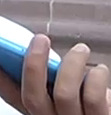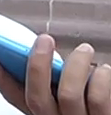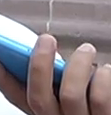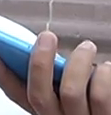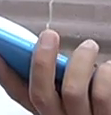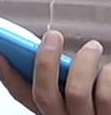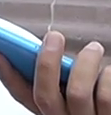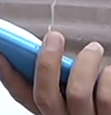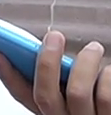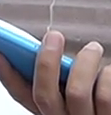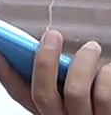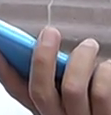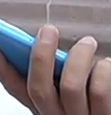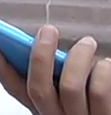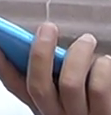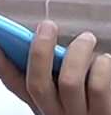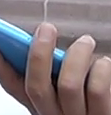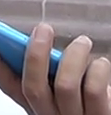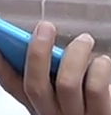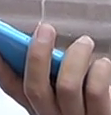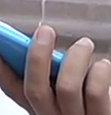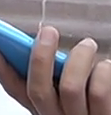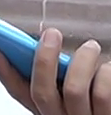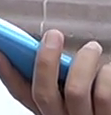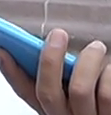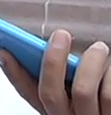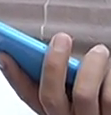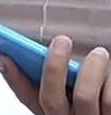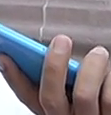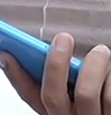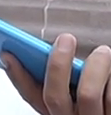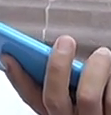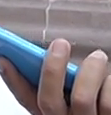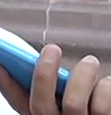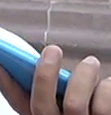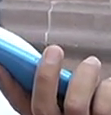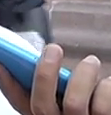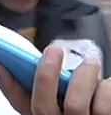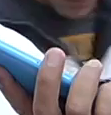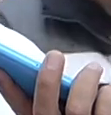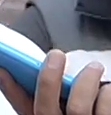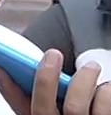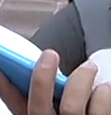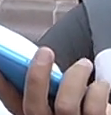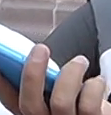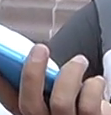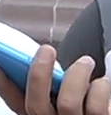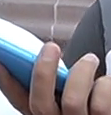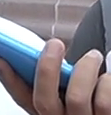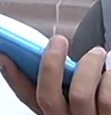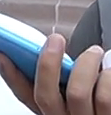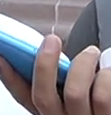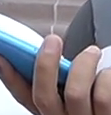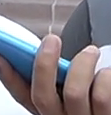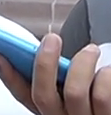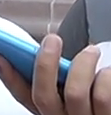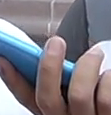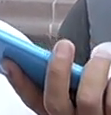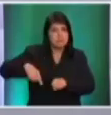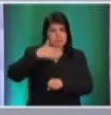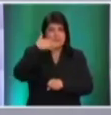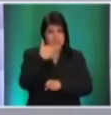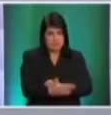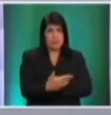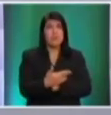fortaleza y por eso es que en julio pasado el 2.74 por ciento fue la inflación anual una inflación